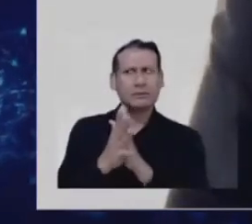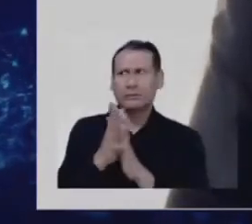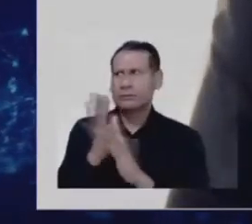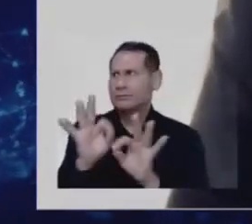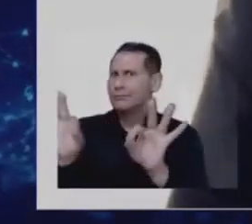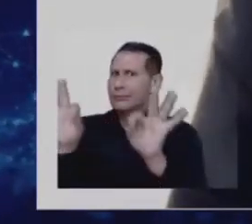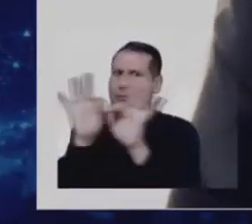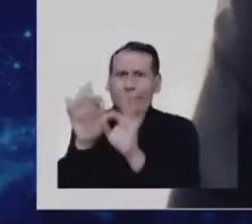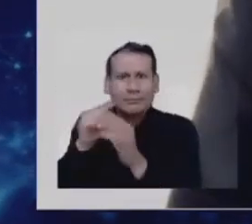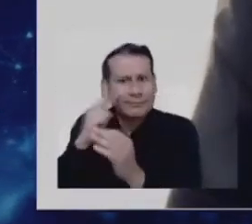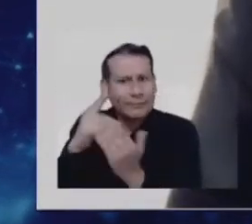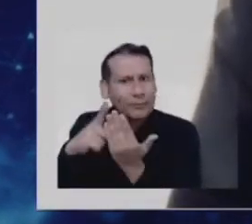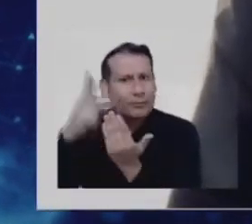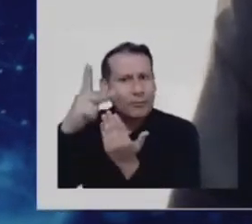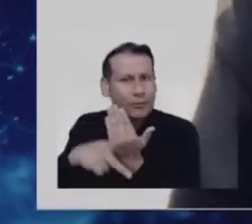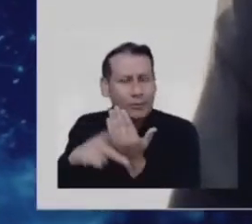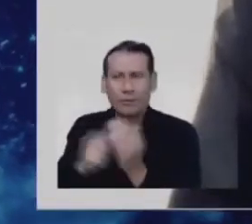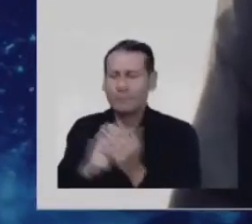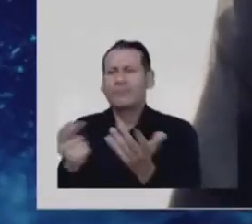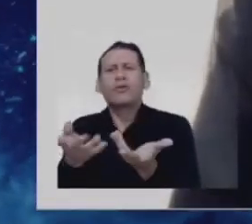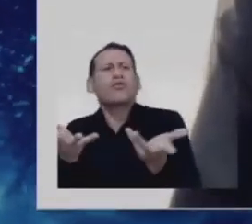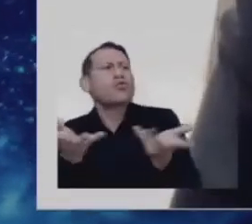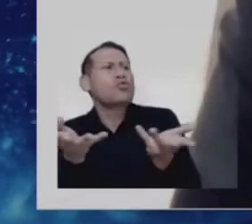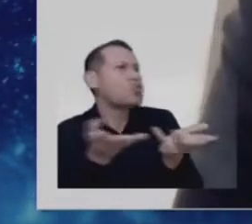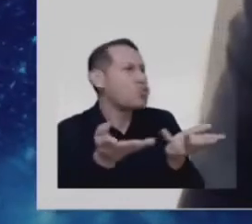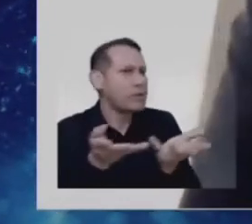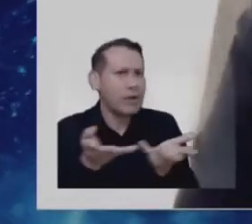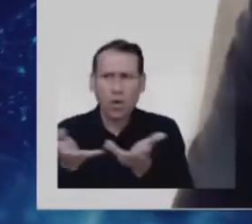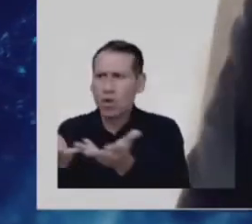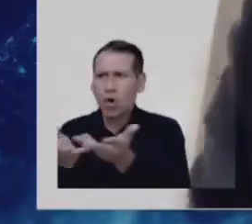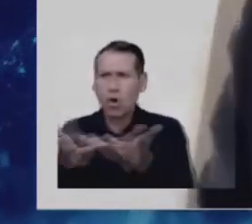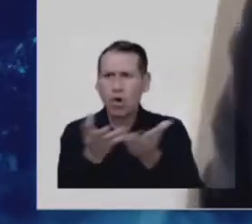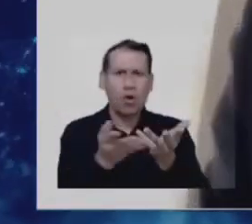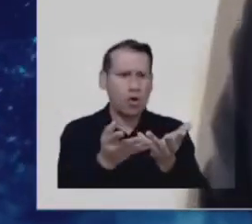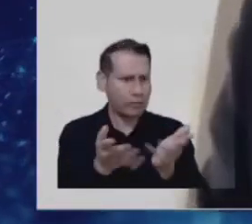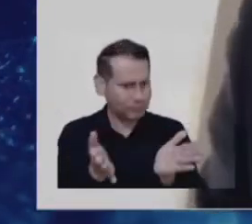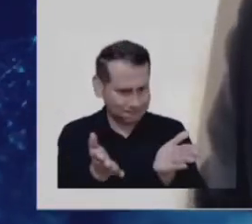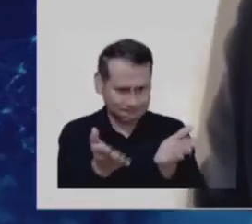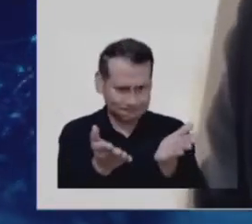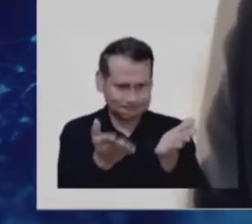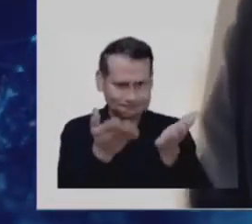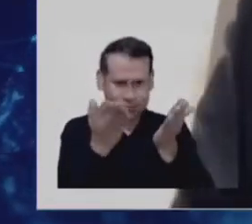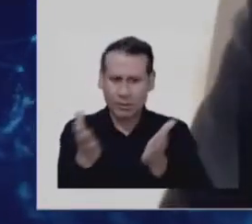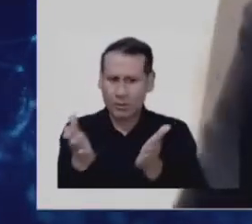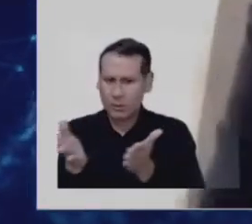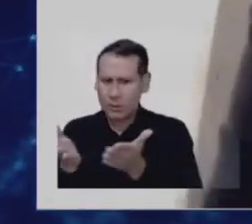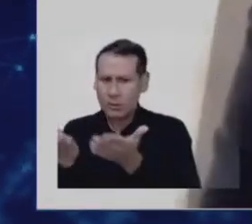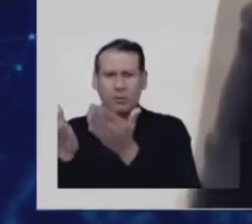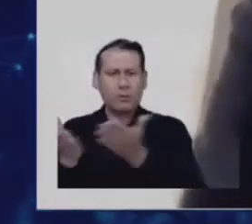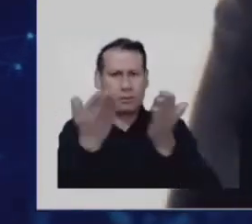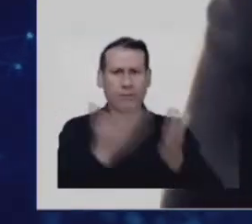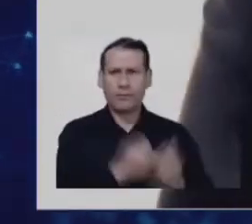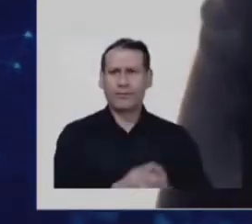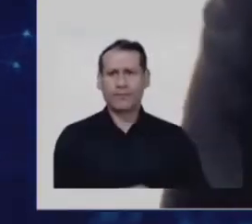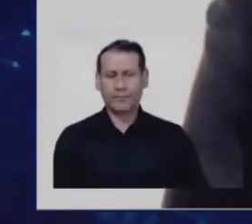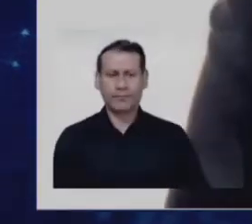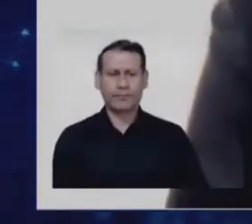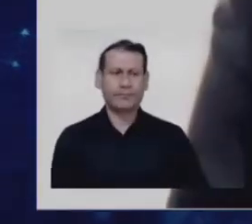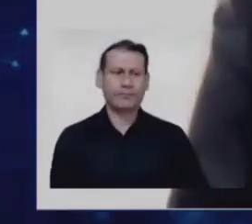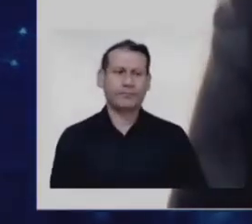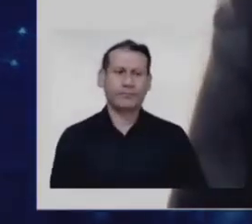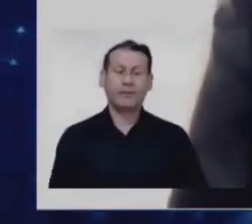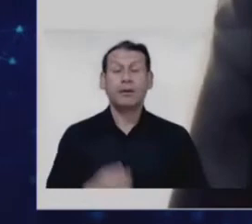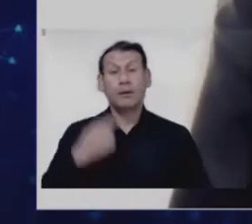En elegir el dónde desplegar y también el funcionamiento de los sitios. Estamos utilizando la banda